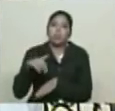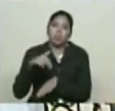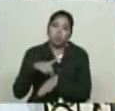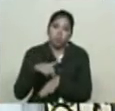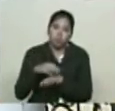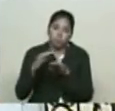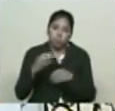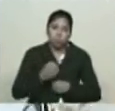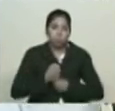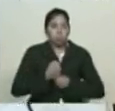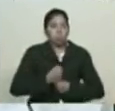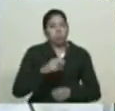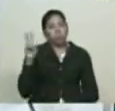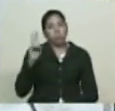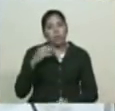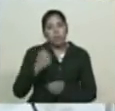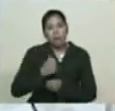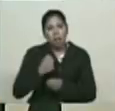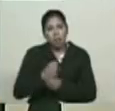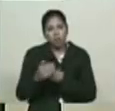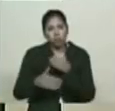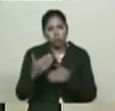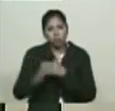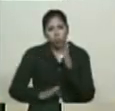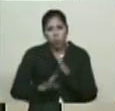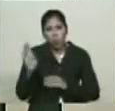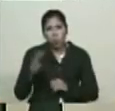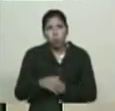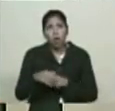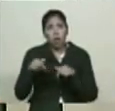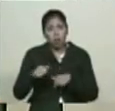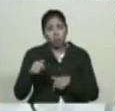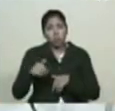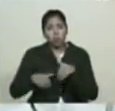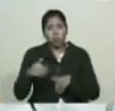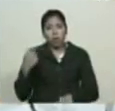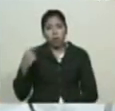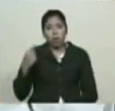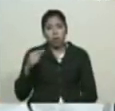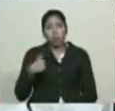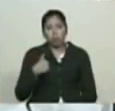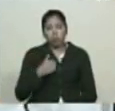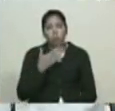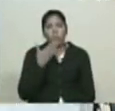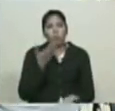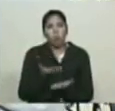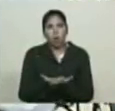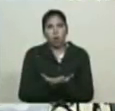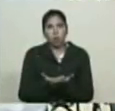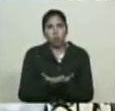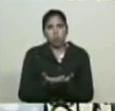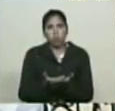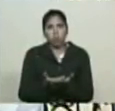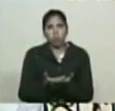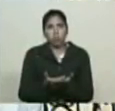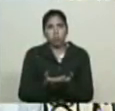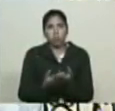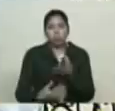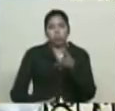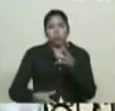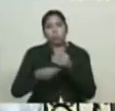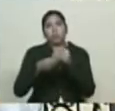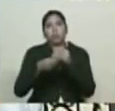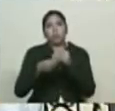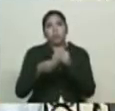país y que trabaje. Y en Venezuela va a haber elecciones. Estoy proponiendo que se sume a la elección